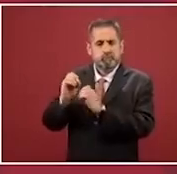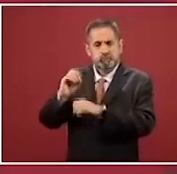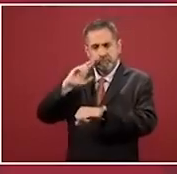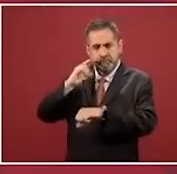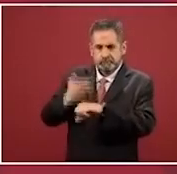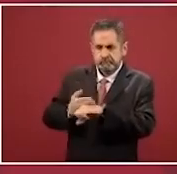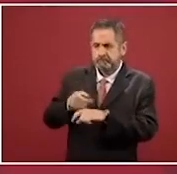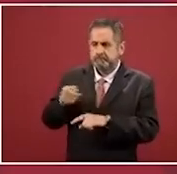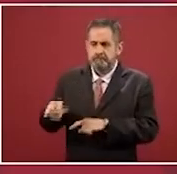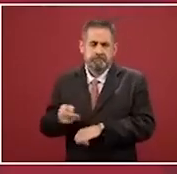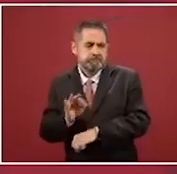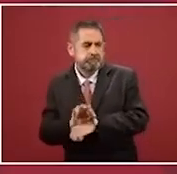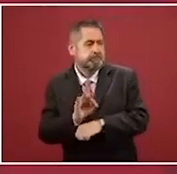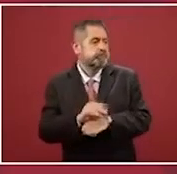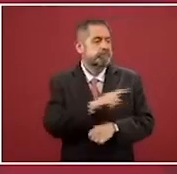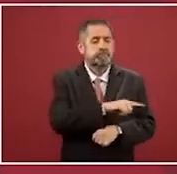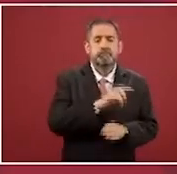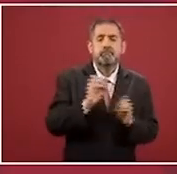federales,